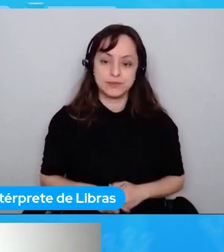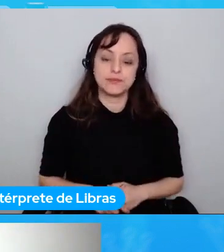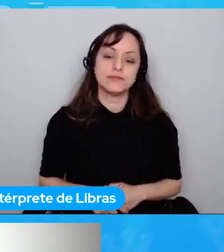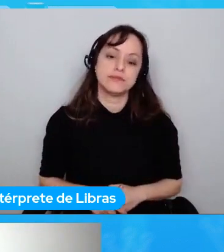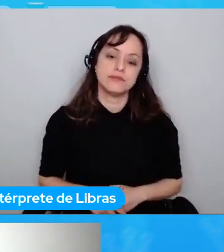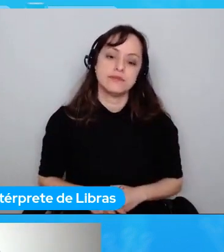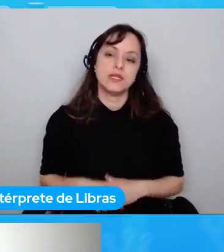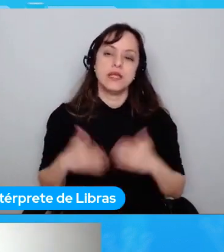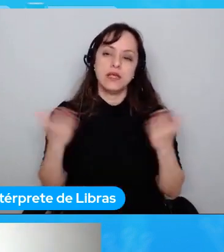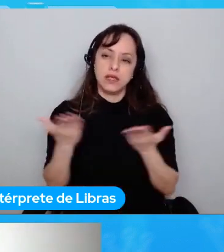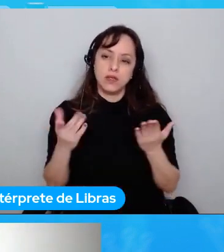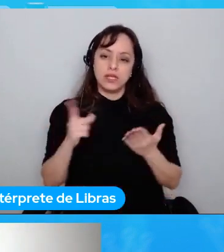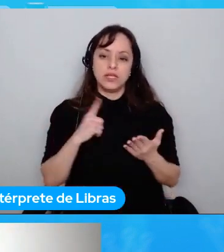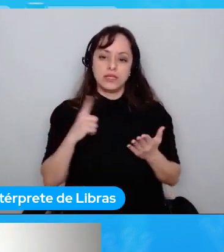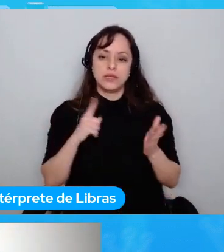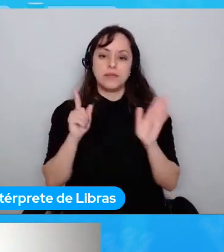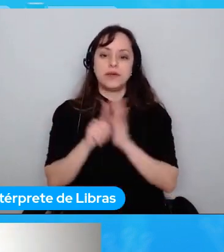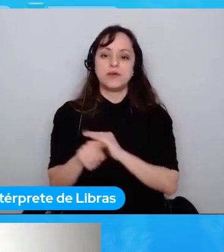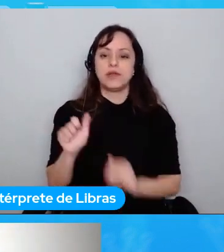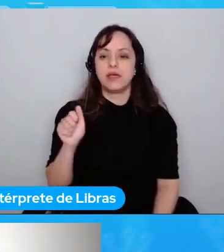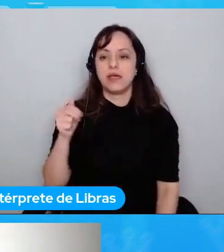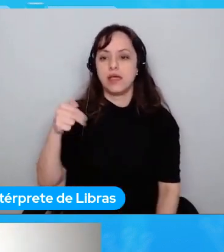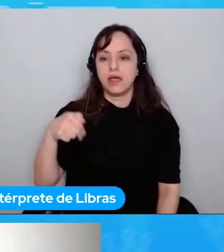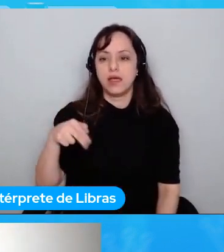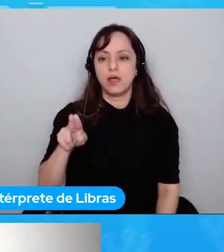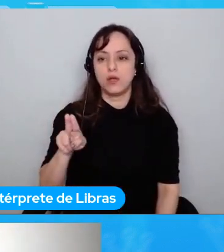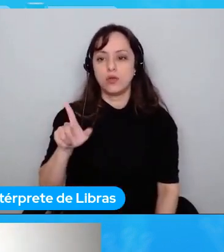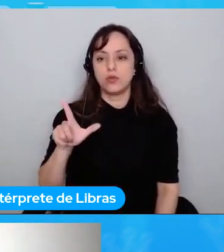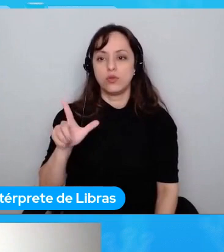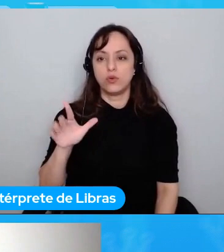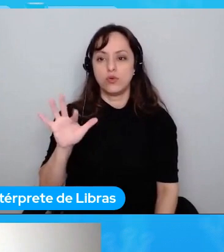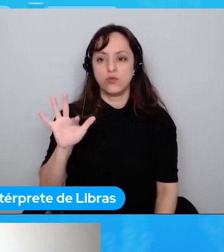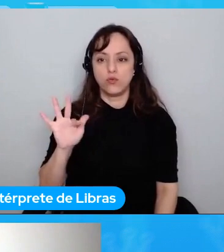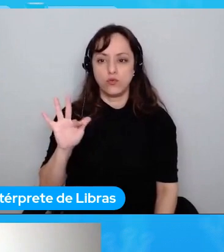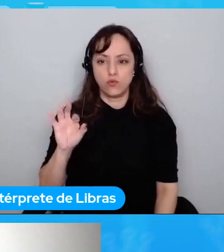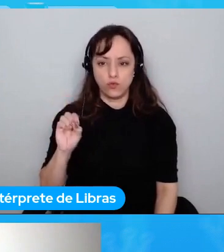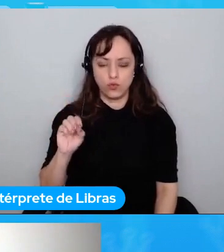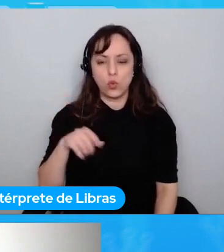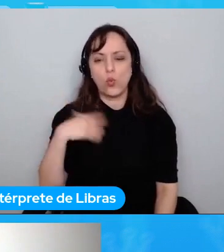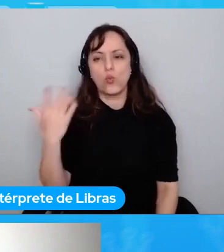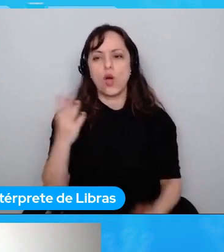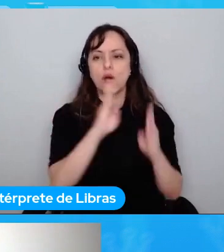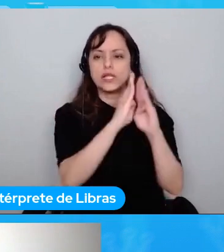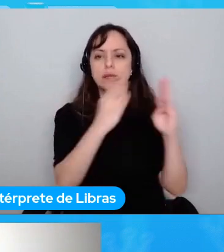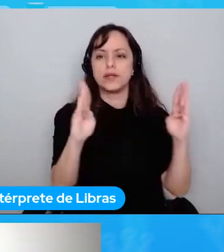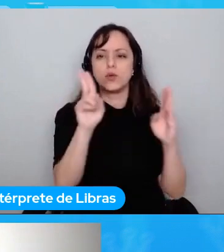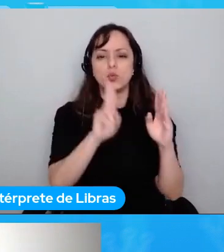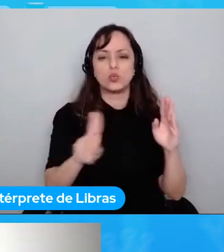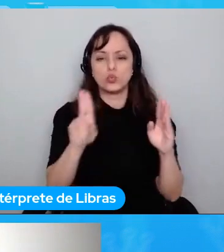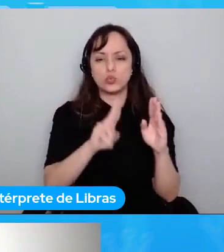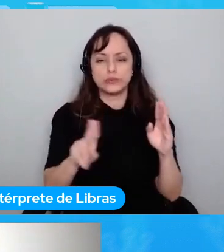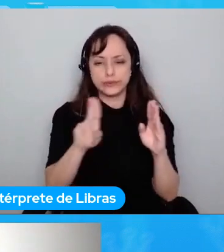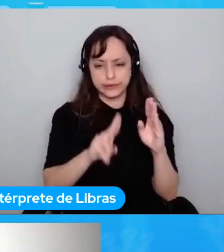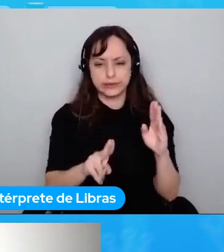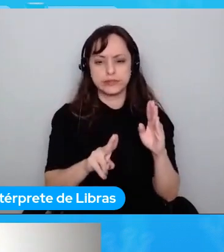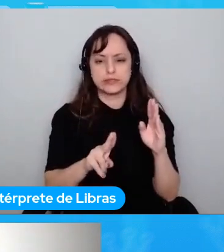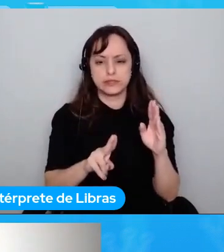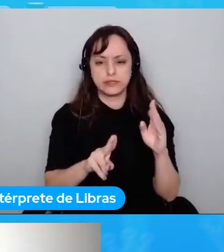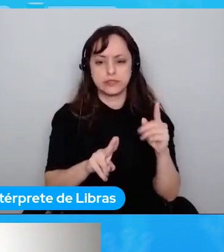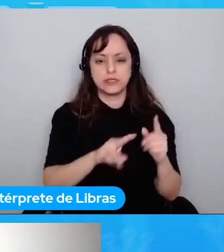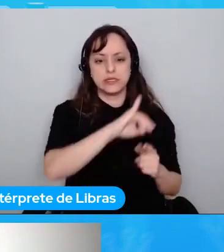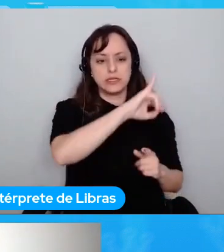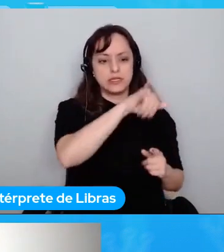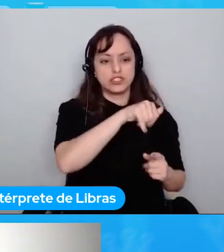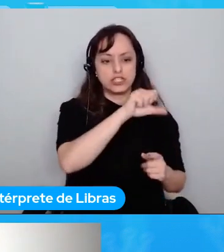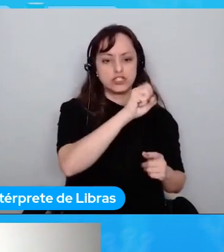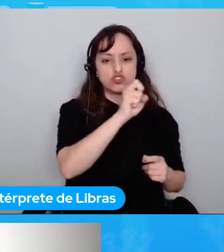Aquí tenemos una pregunta de Anulfo. Dice, ¿cuál librería utilizaste para transformar de JSON